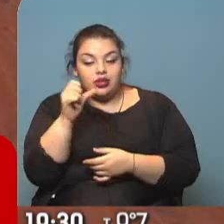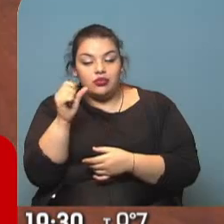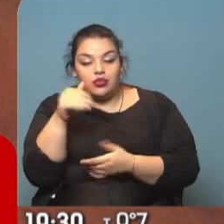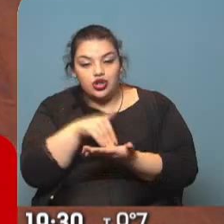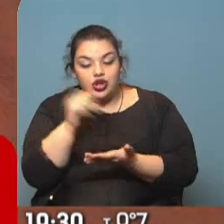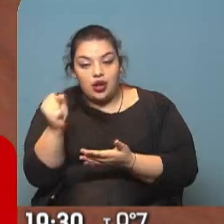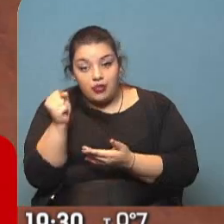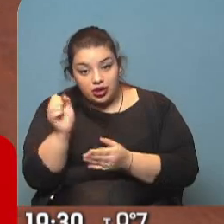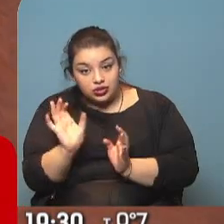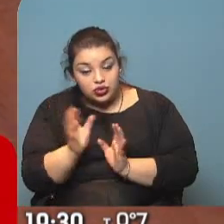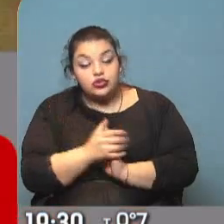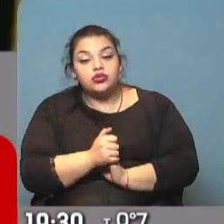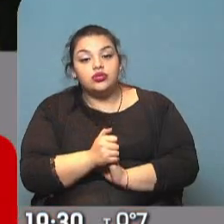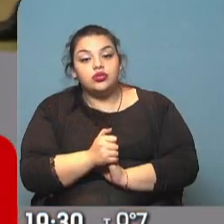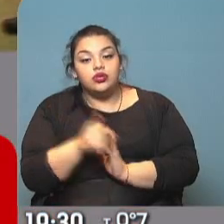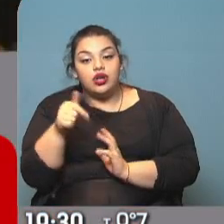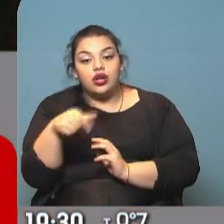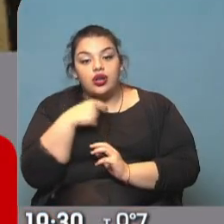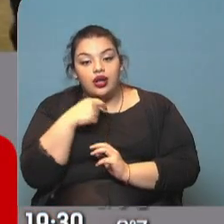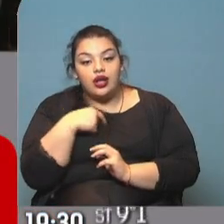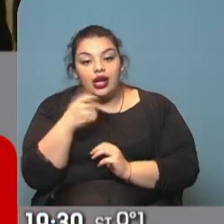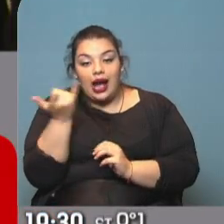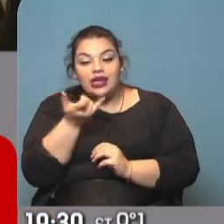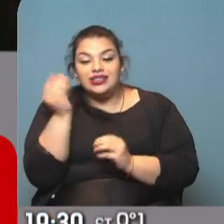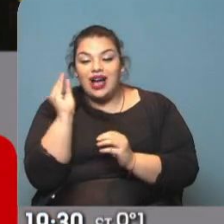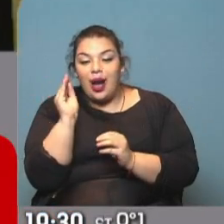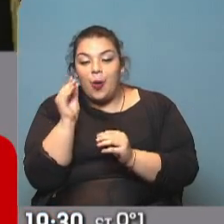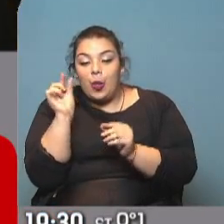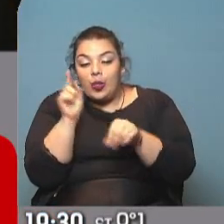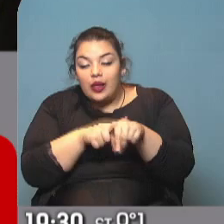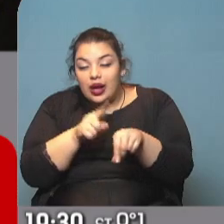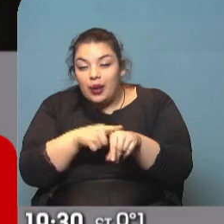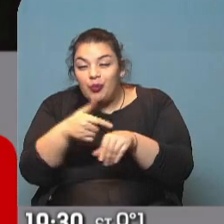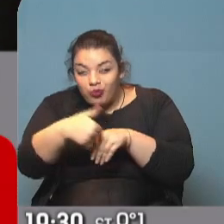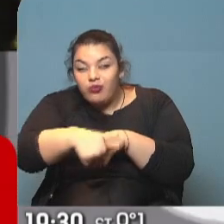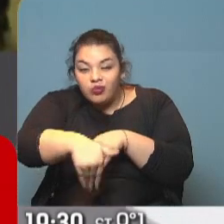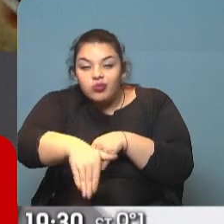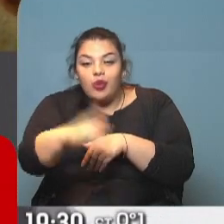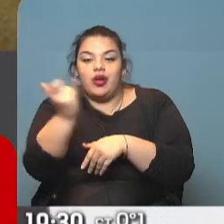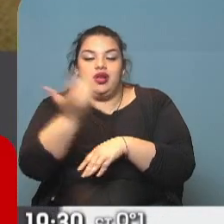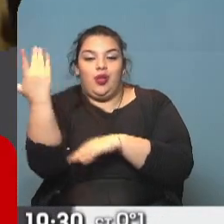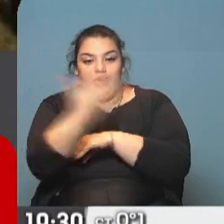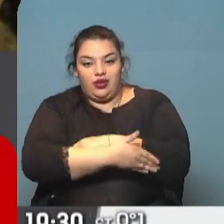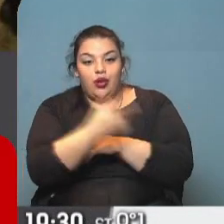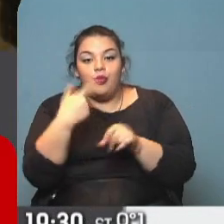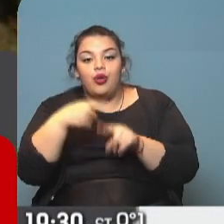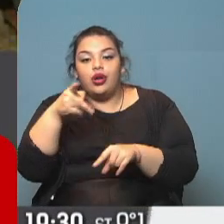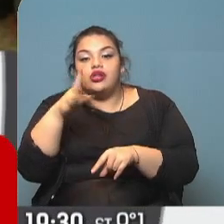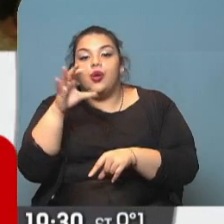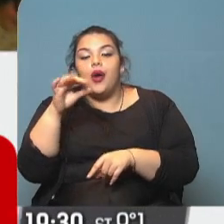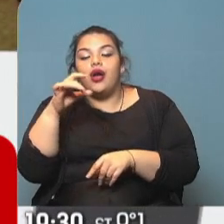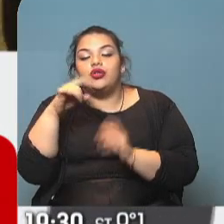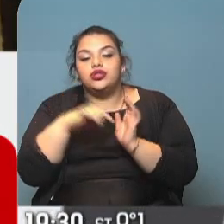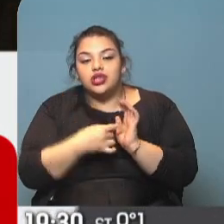estudiando estirar el perfil de vencimiento, que no se concentre todo en el corto plazo. Para eso el Banco Central está diseñando